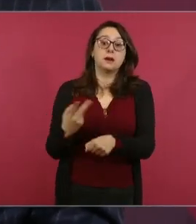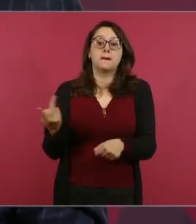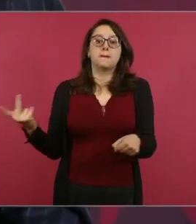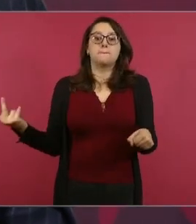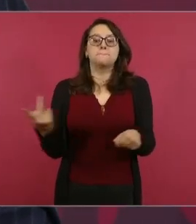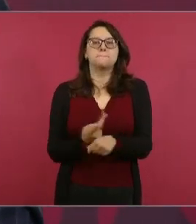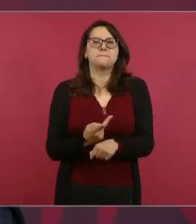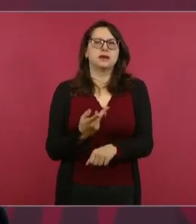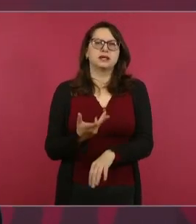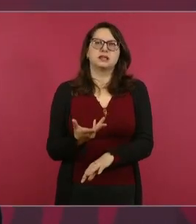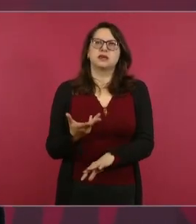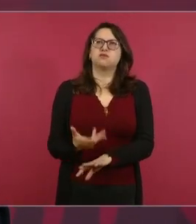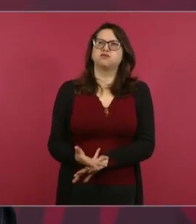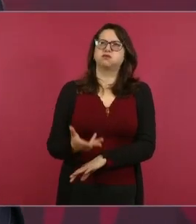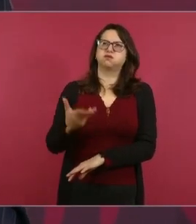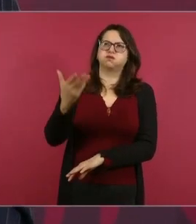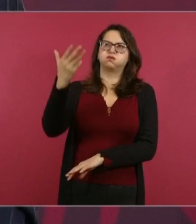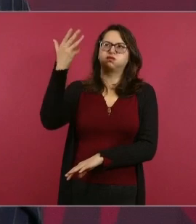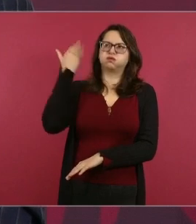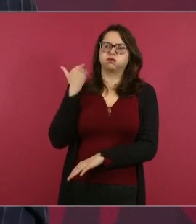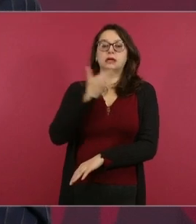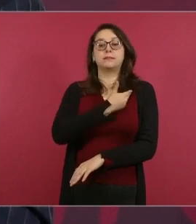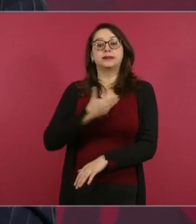los tiempos de Fox,